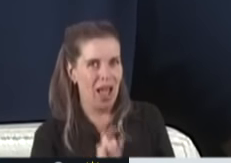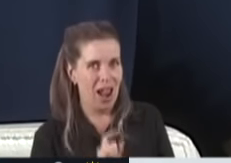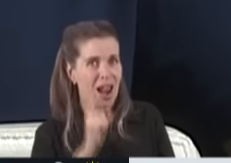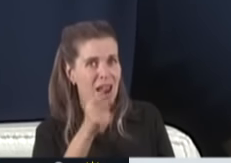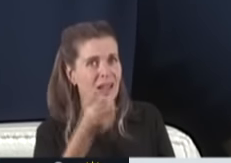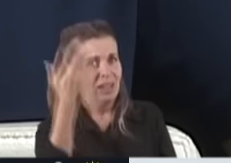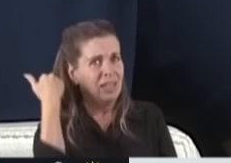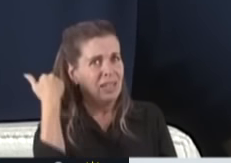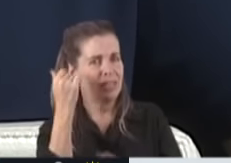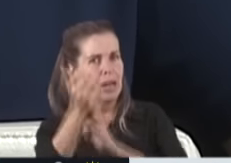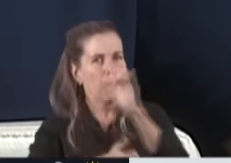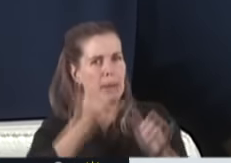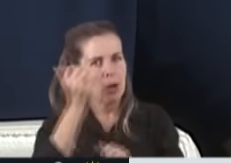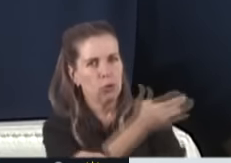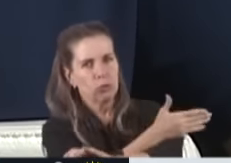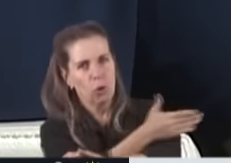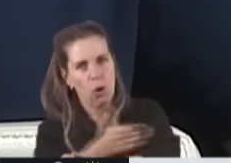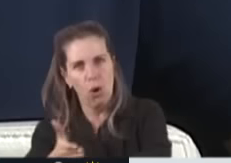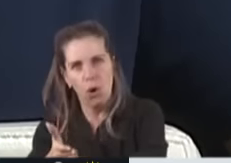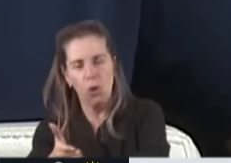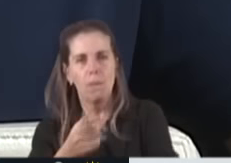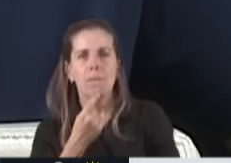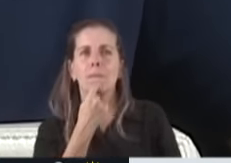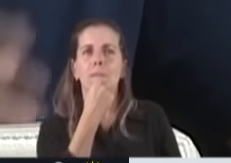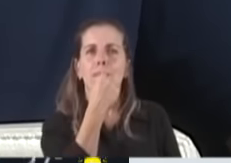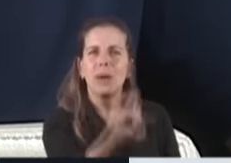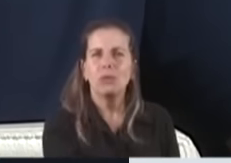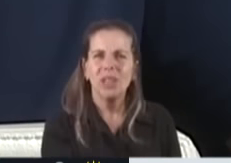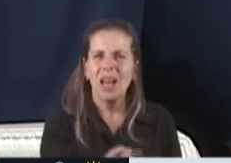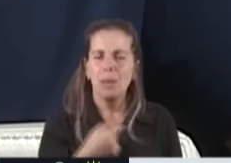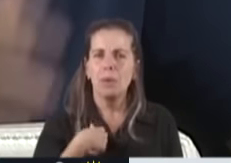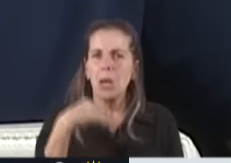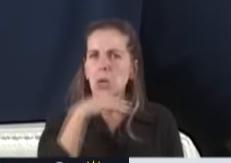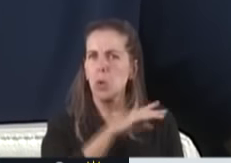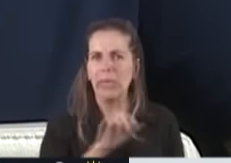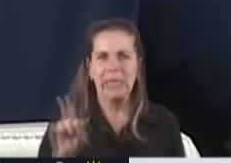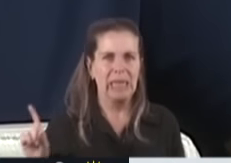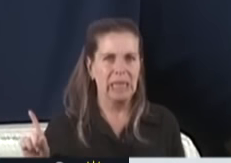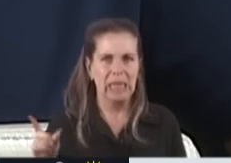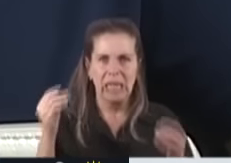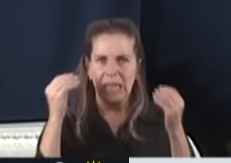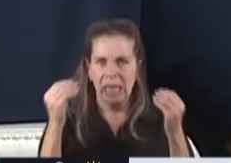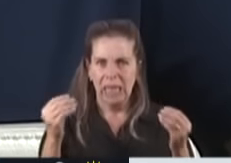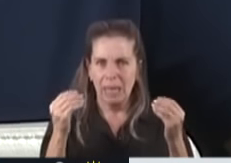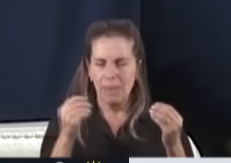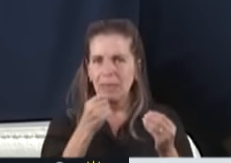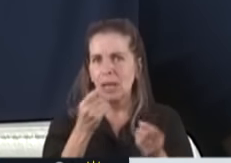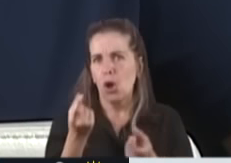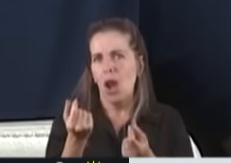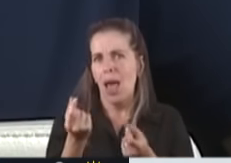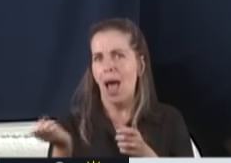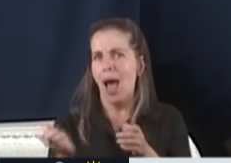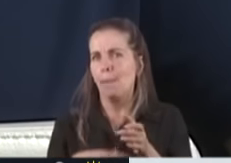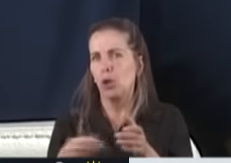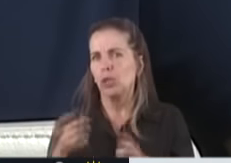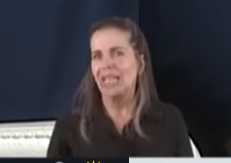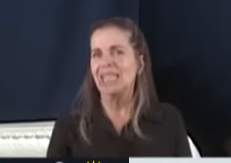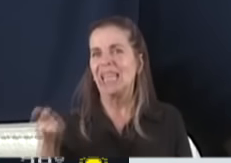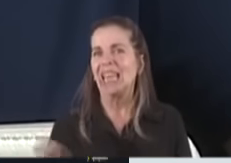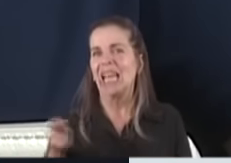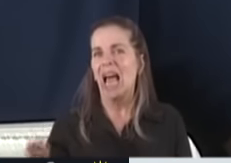Consejo de Mayo. Preguntarle en ese contexto, pues no me quedó muy claro si van a sostener la caja sindical. Se habló por